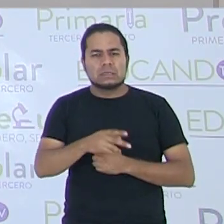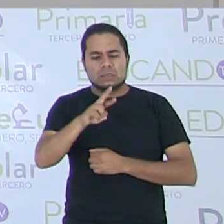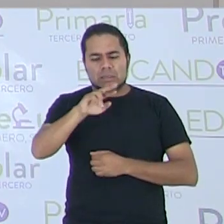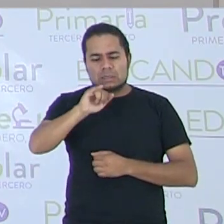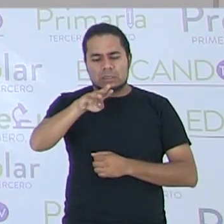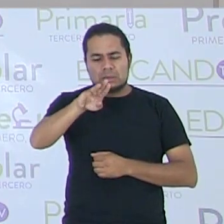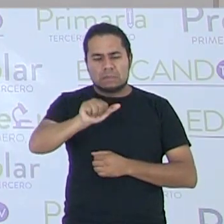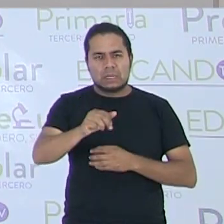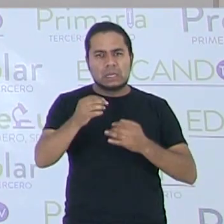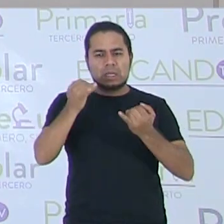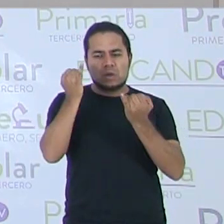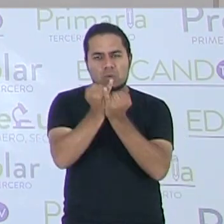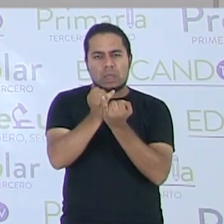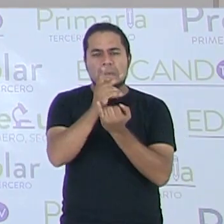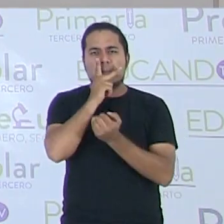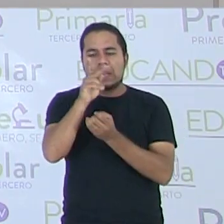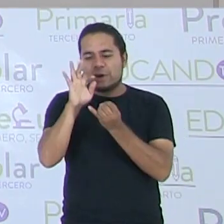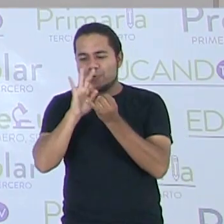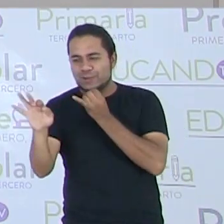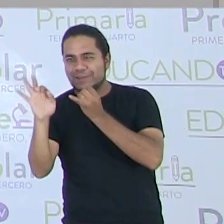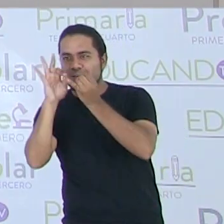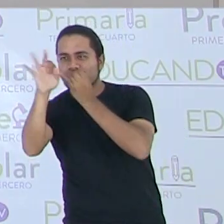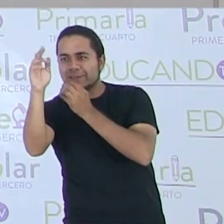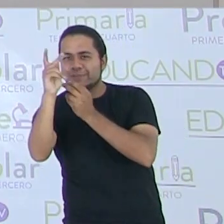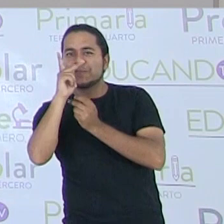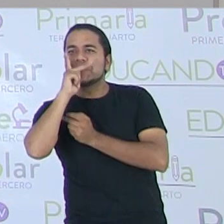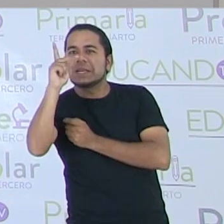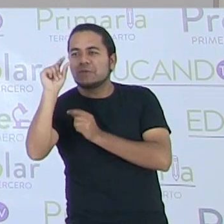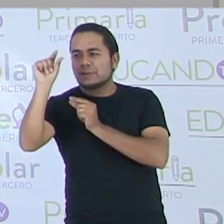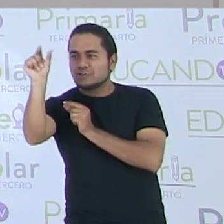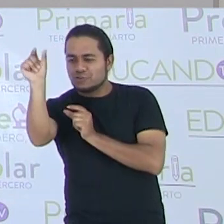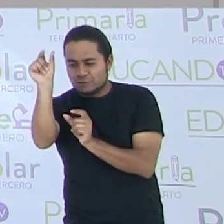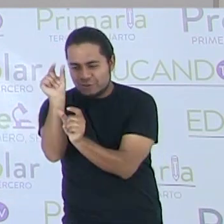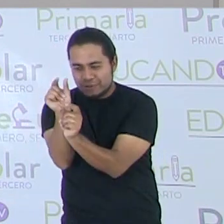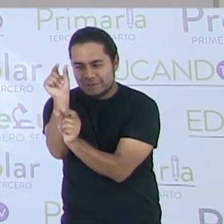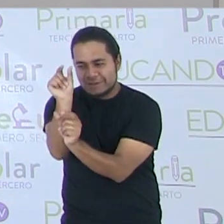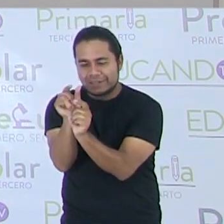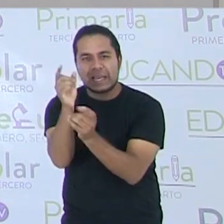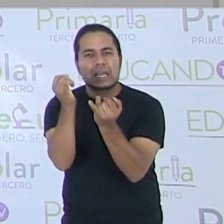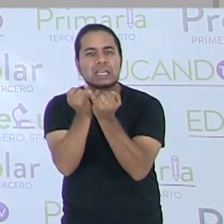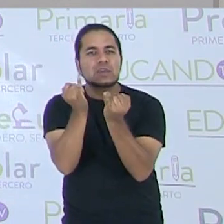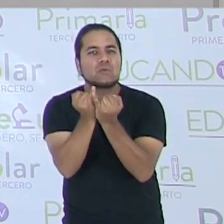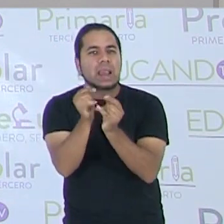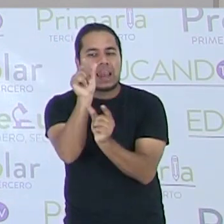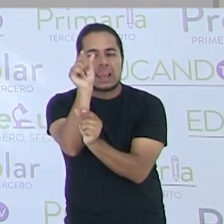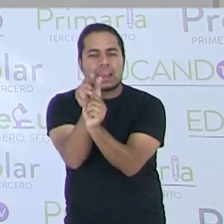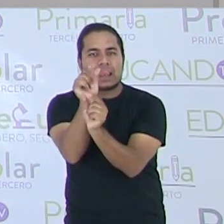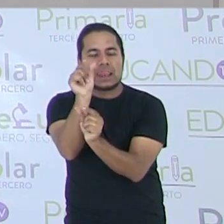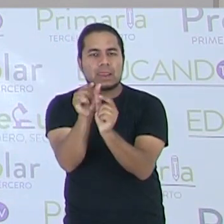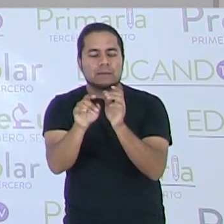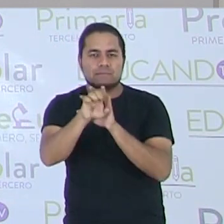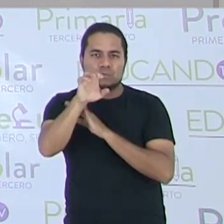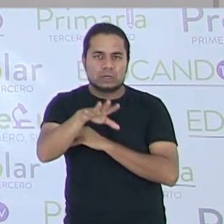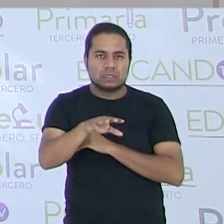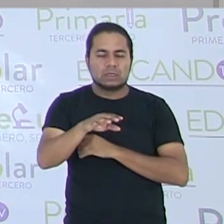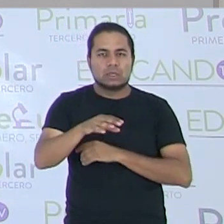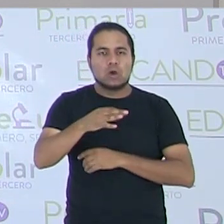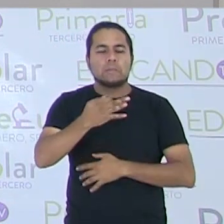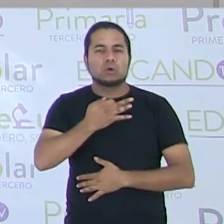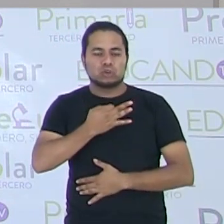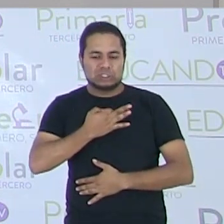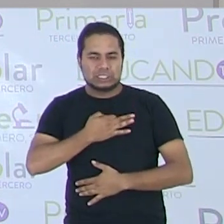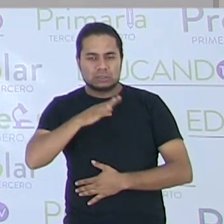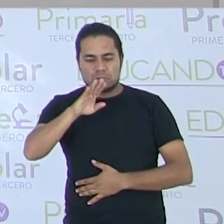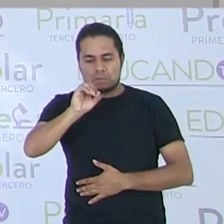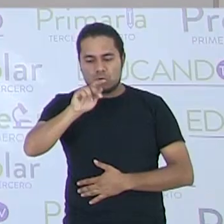la igualdad que hay al final de cada palabra y que es igual a otra. Entonces, por ejemplo,